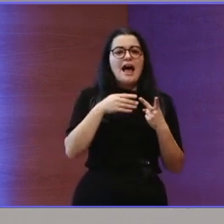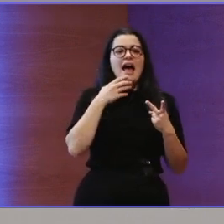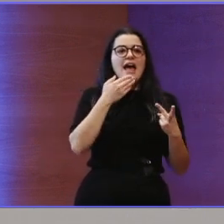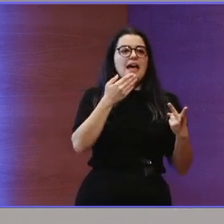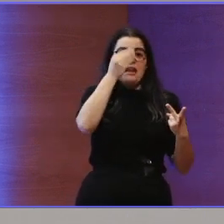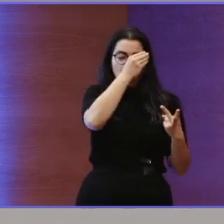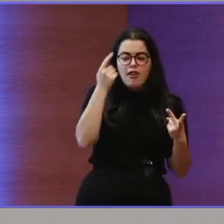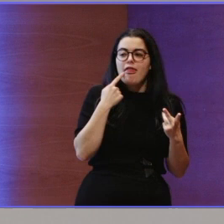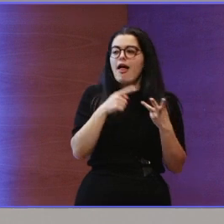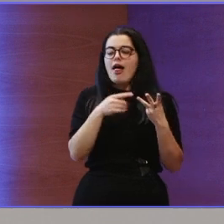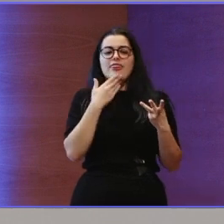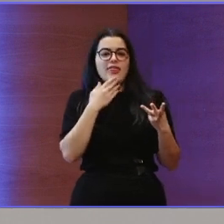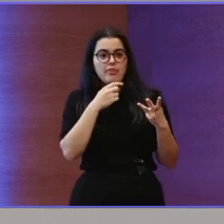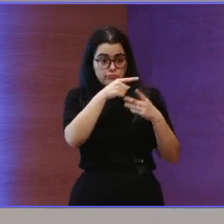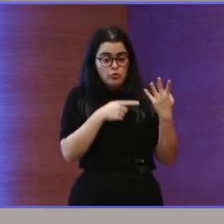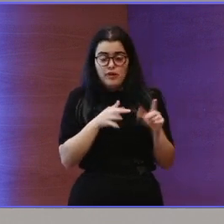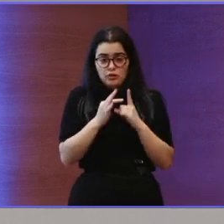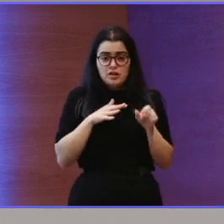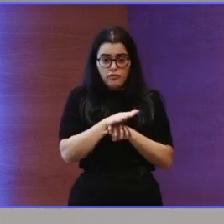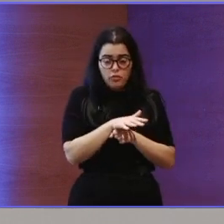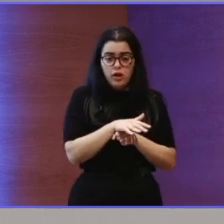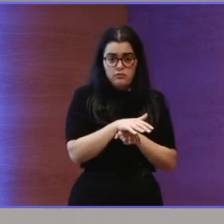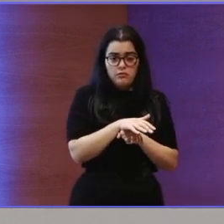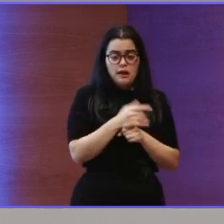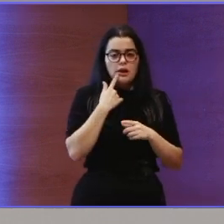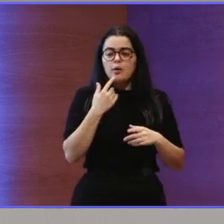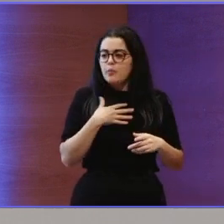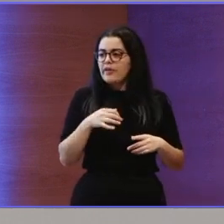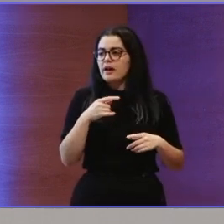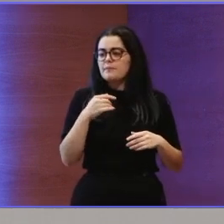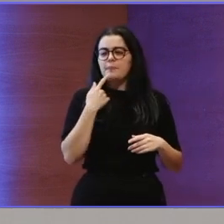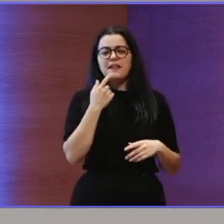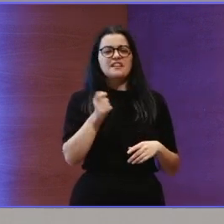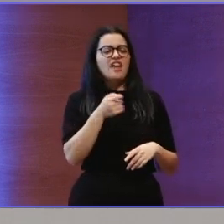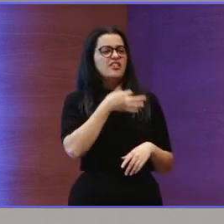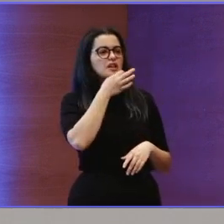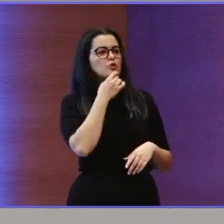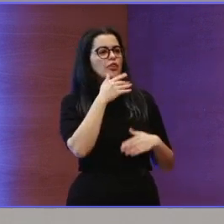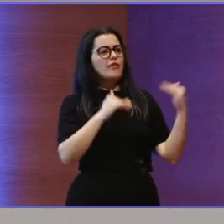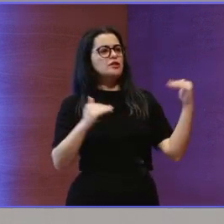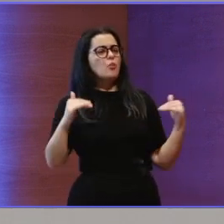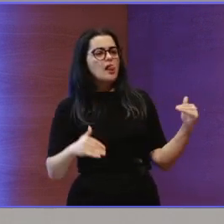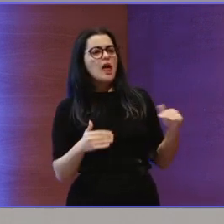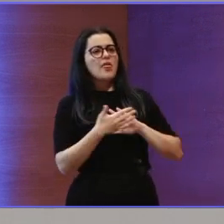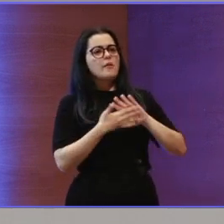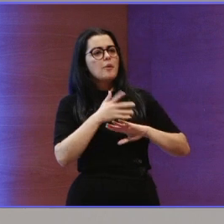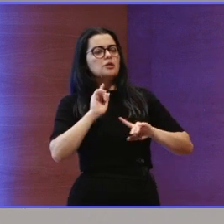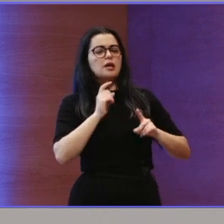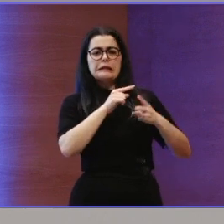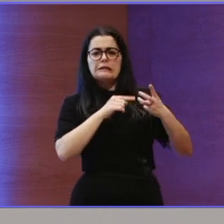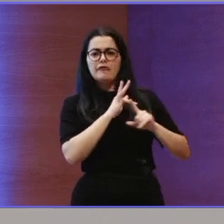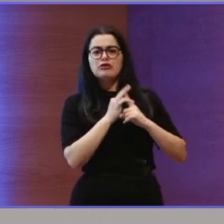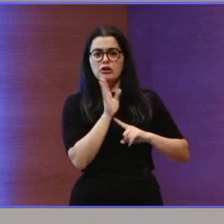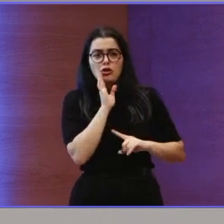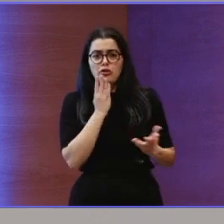siquiera A veces lo determina la política Aunque puede influir a veces a acrecentar esos discursos de la desigualdad o no No la política también tiene